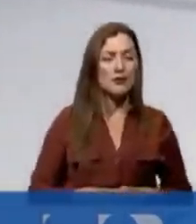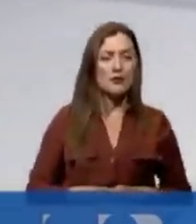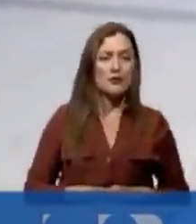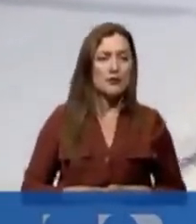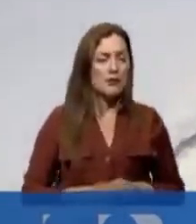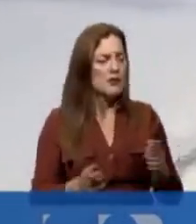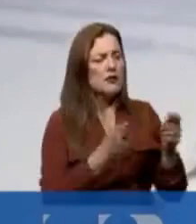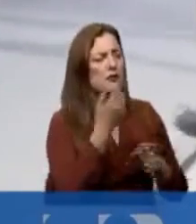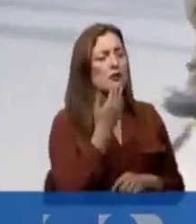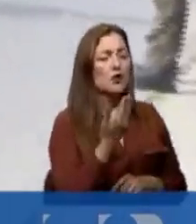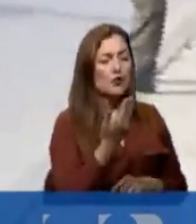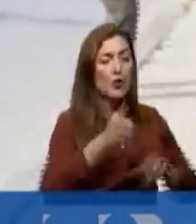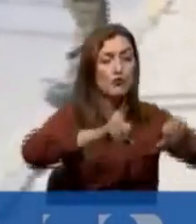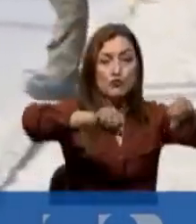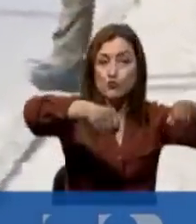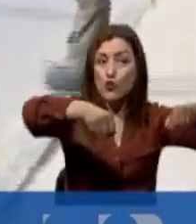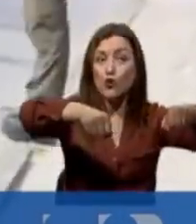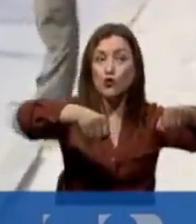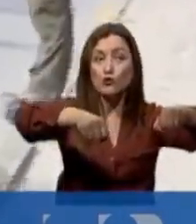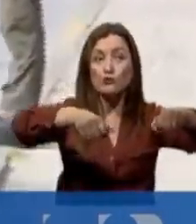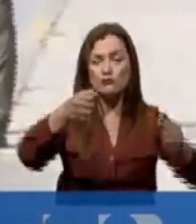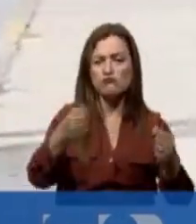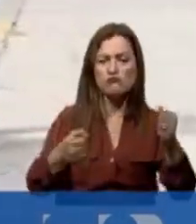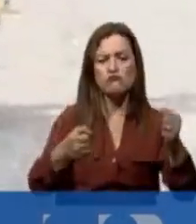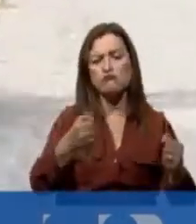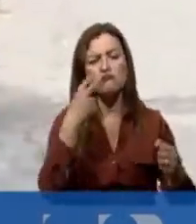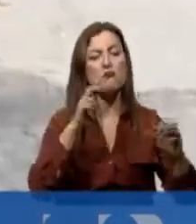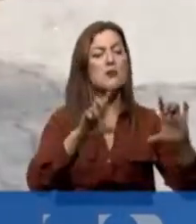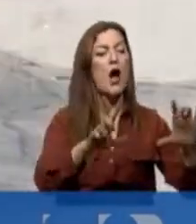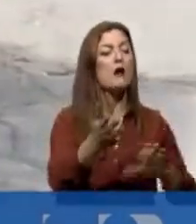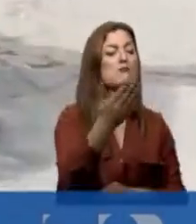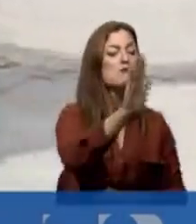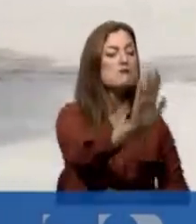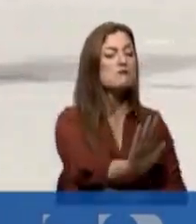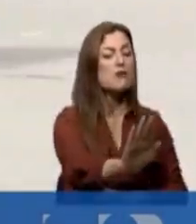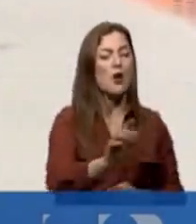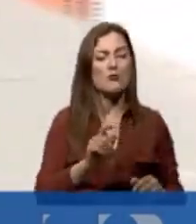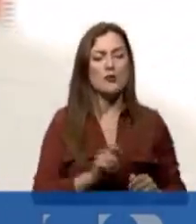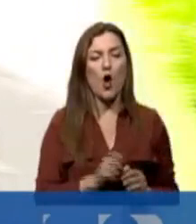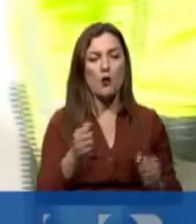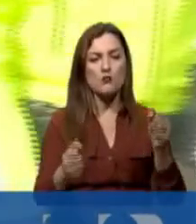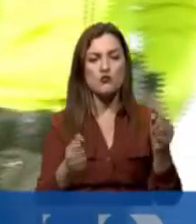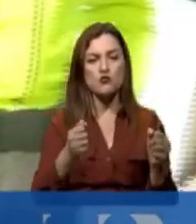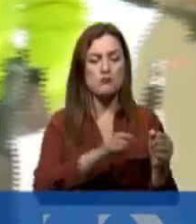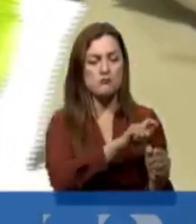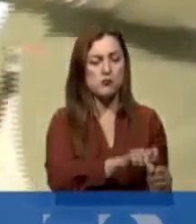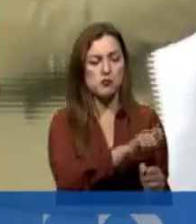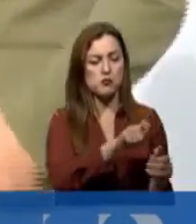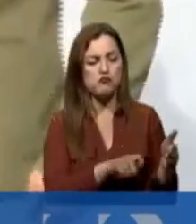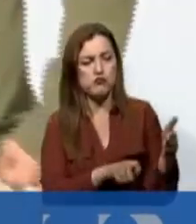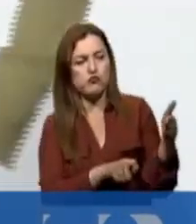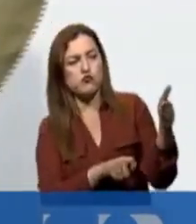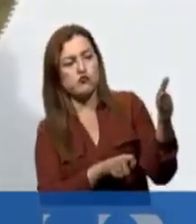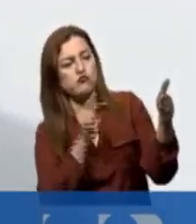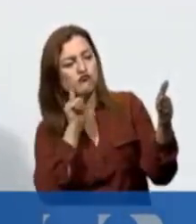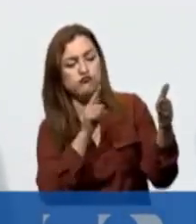los, por ejemplo, los controles a las motocicletas, a los vehículos que no tienen placas y que están con los vidrios polarizados, también se